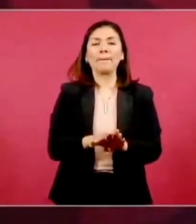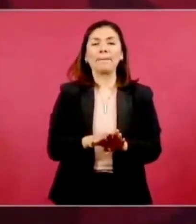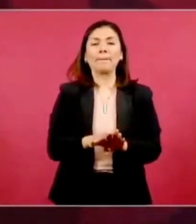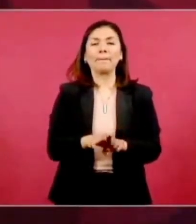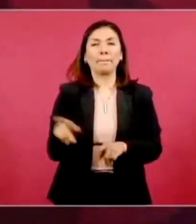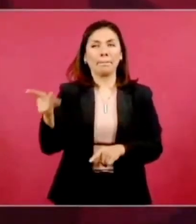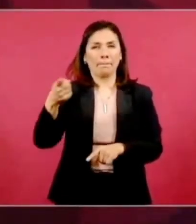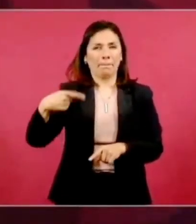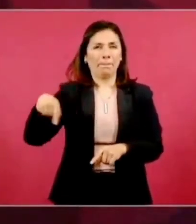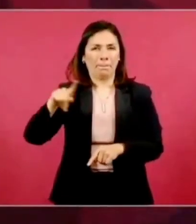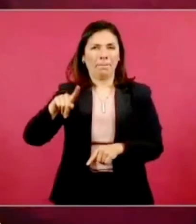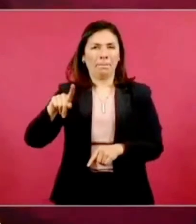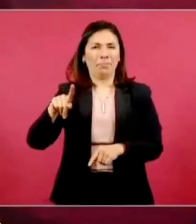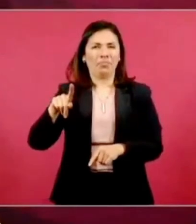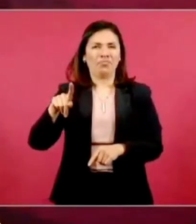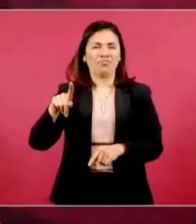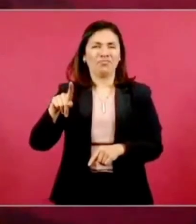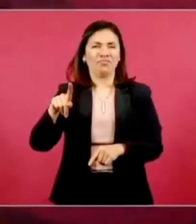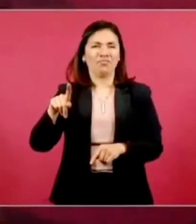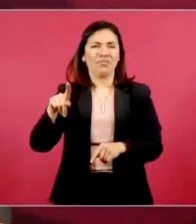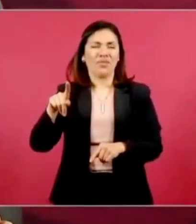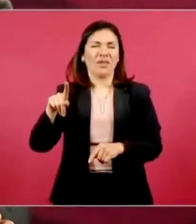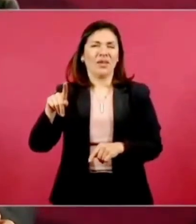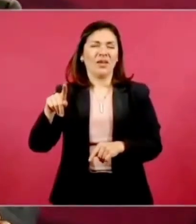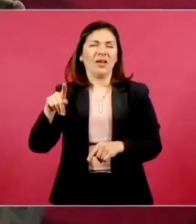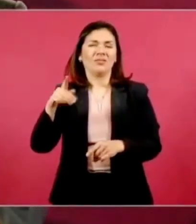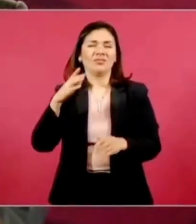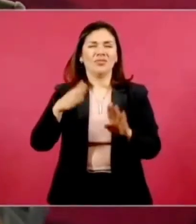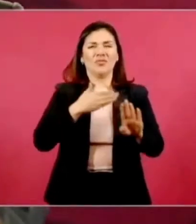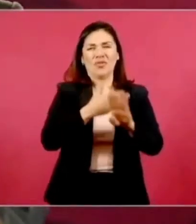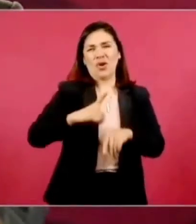adversarios nuestros. Cuando sale el tema